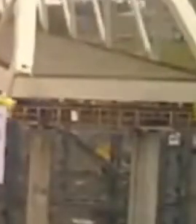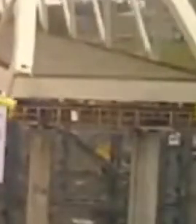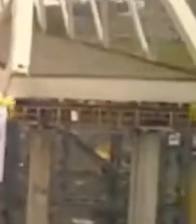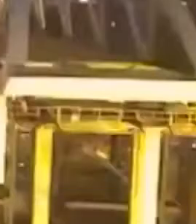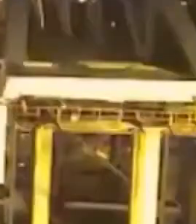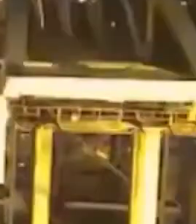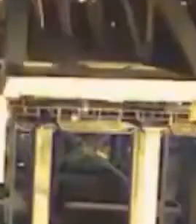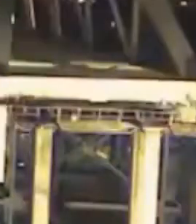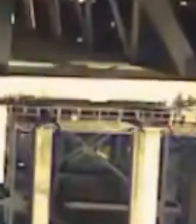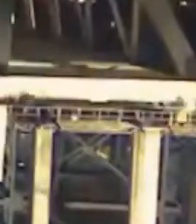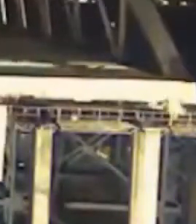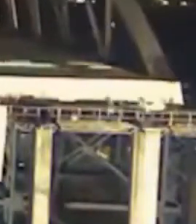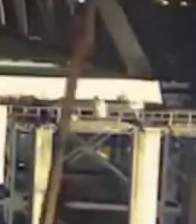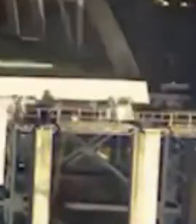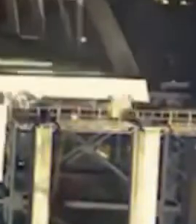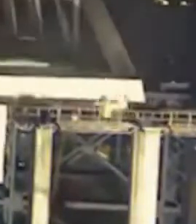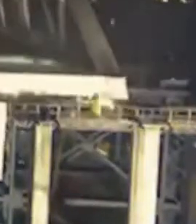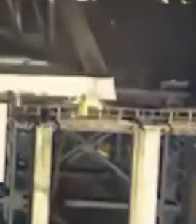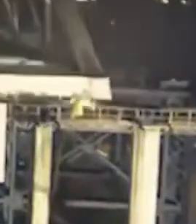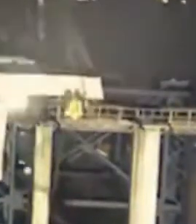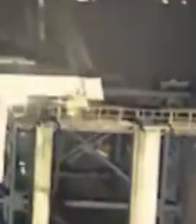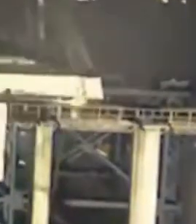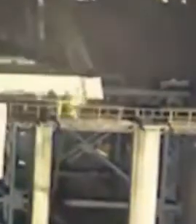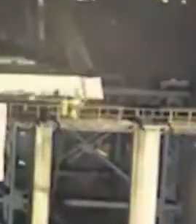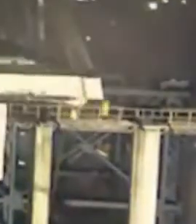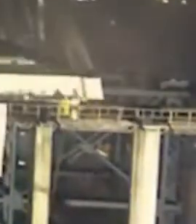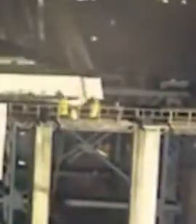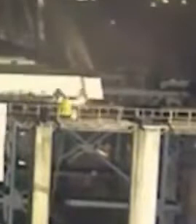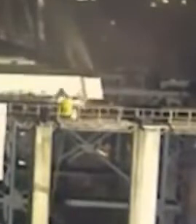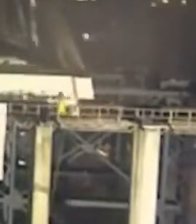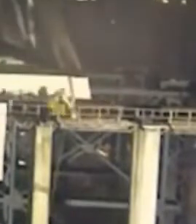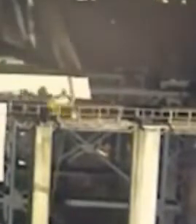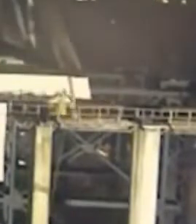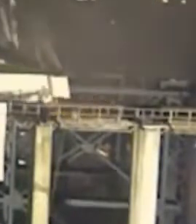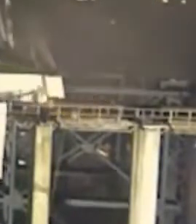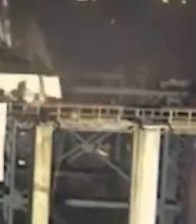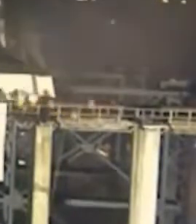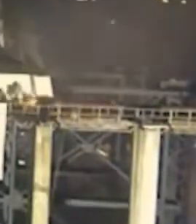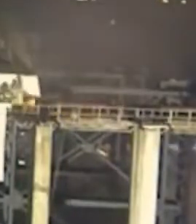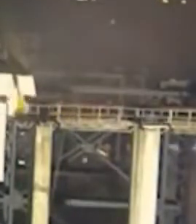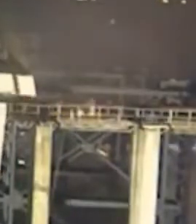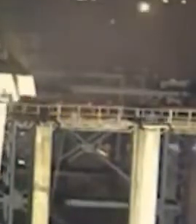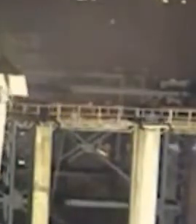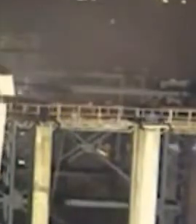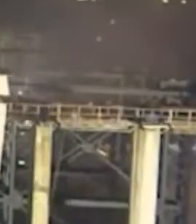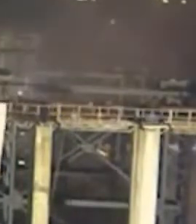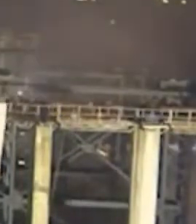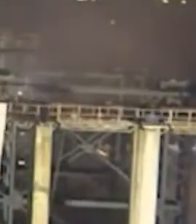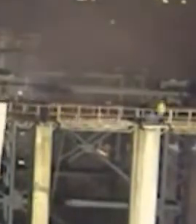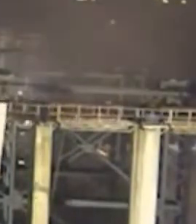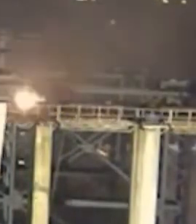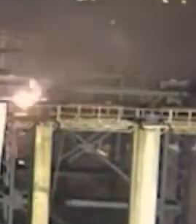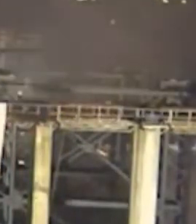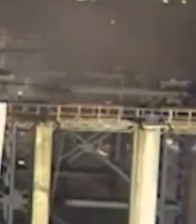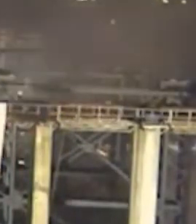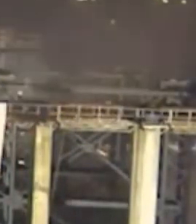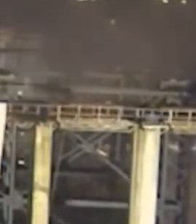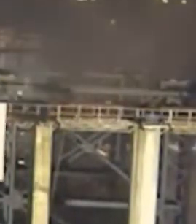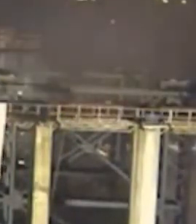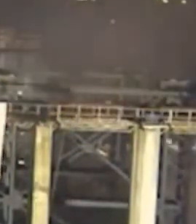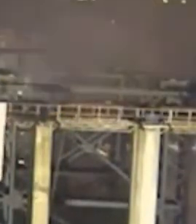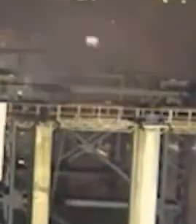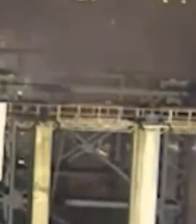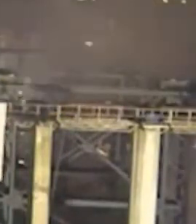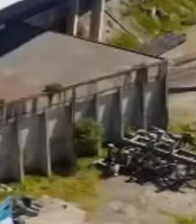resolver el paso del tren interurbano y no interrumpir las operaciones del tren de carga ni el tráfico vehicular, se construyó un puente metálico